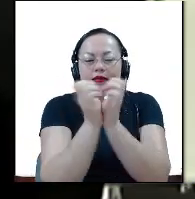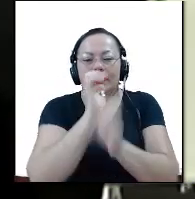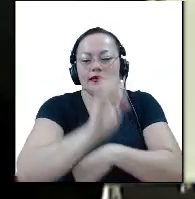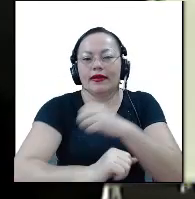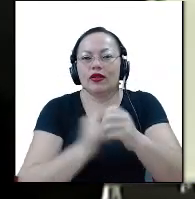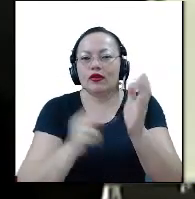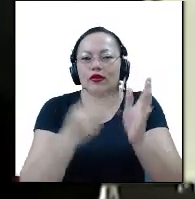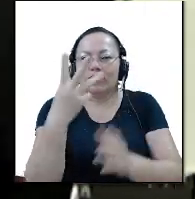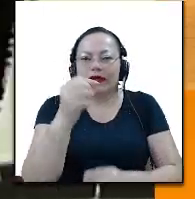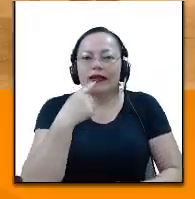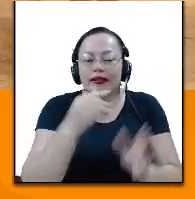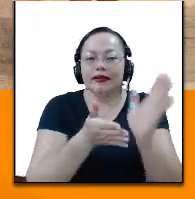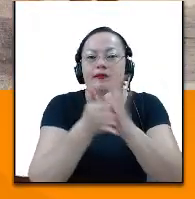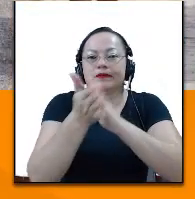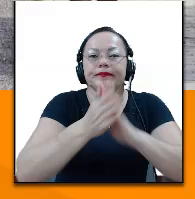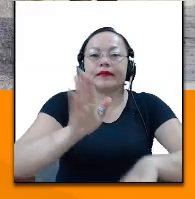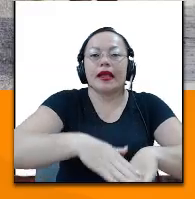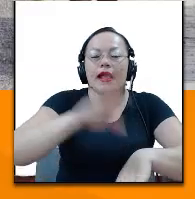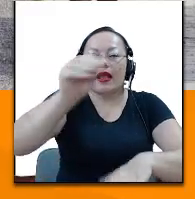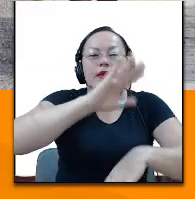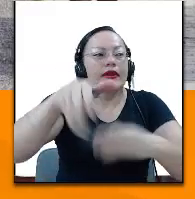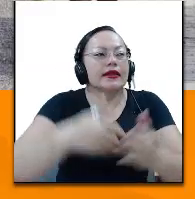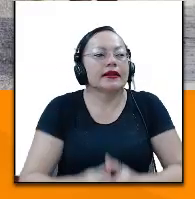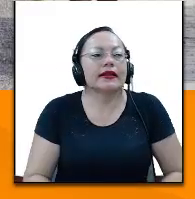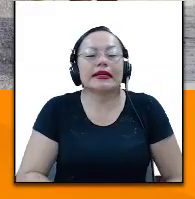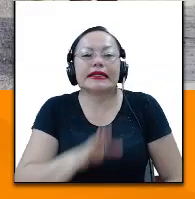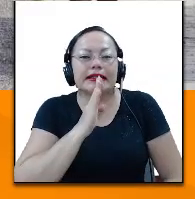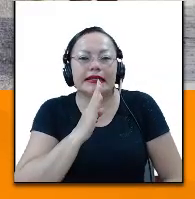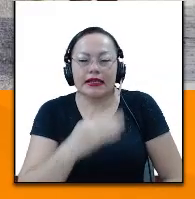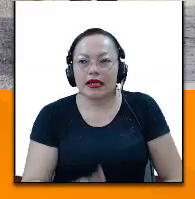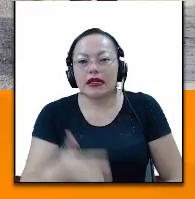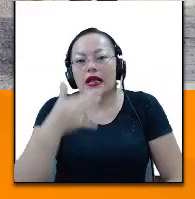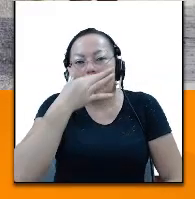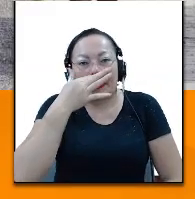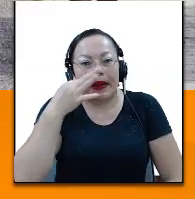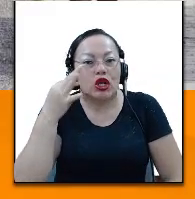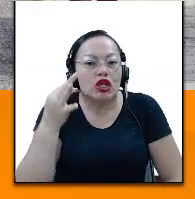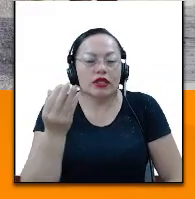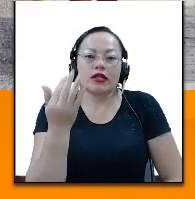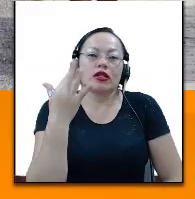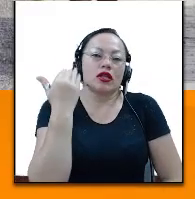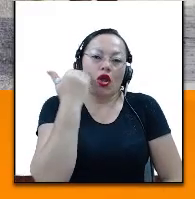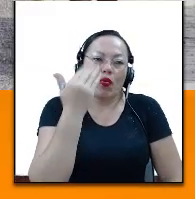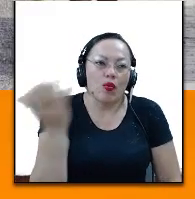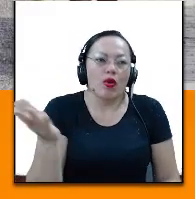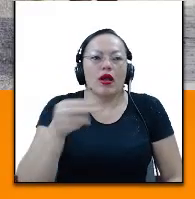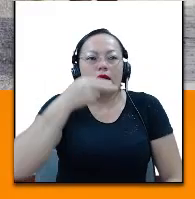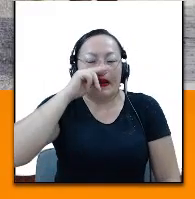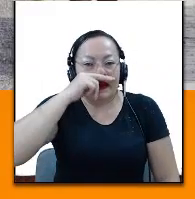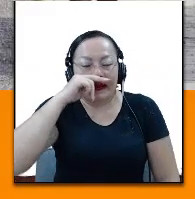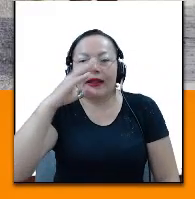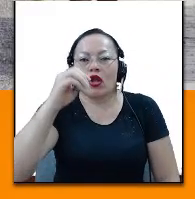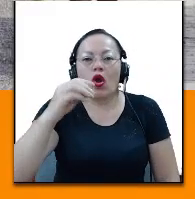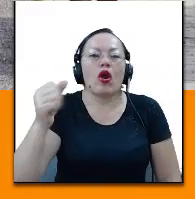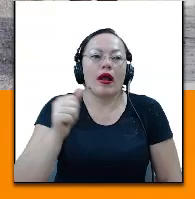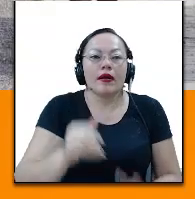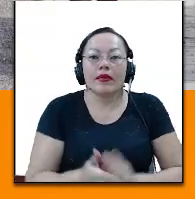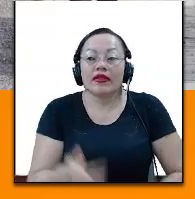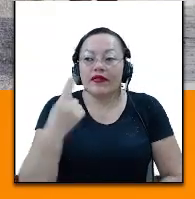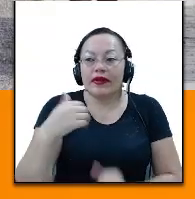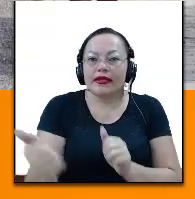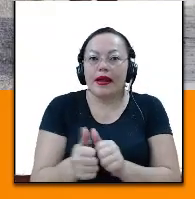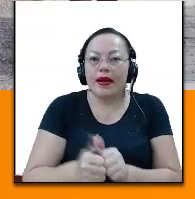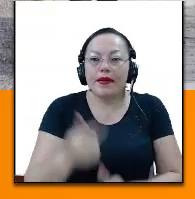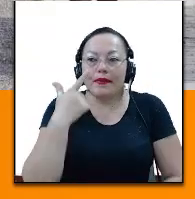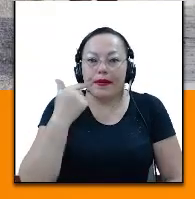año. Óigame bien, las niñas, niños que se encuentren sin la compañía de sus padres